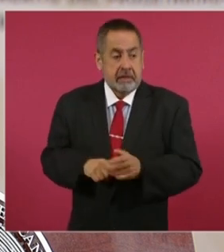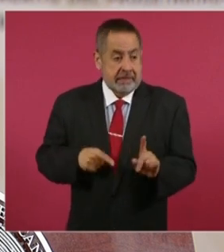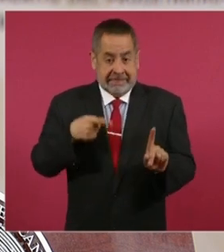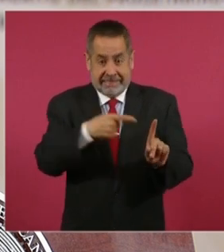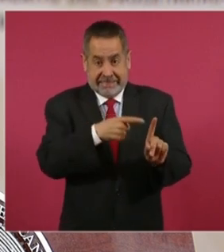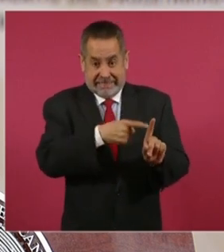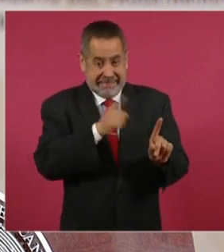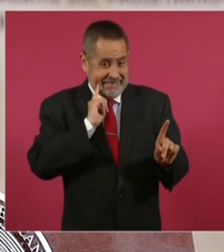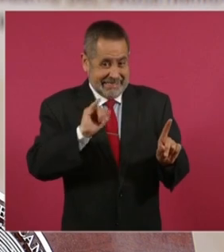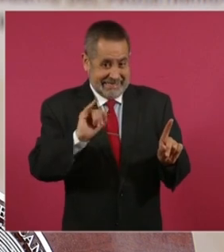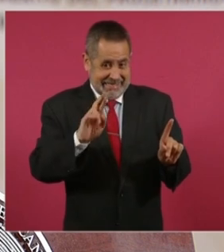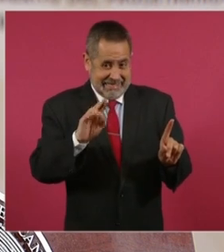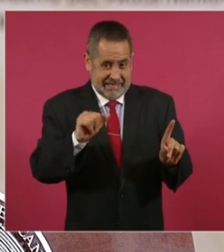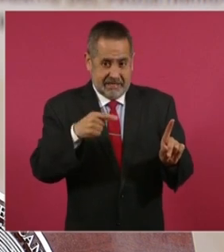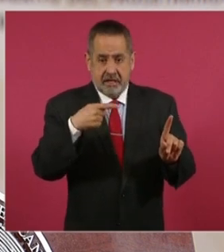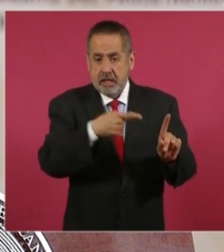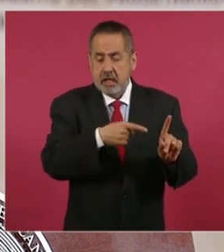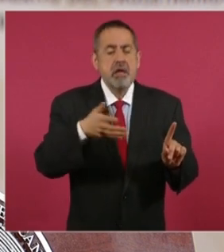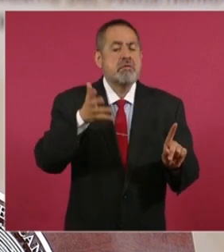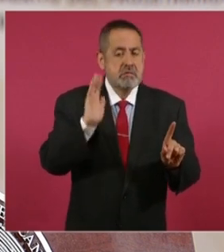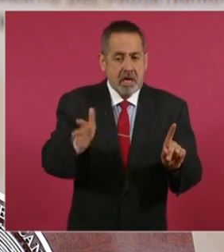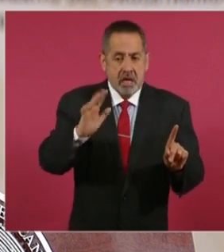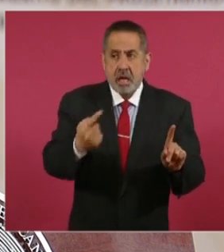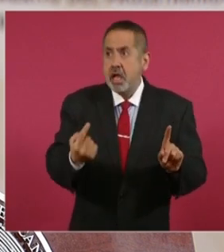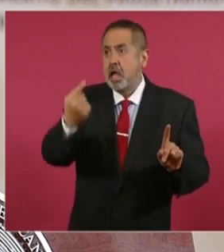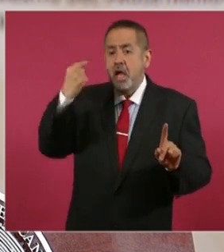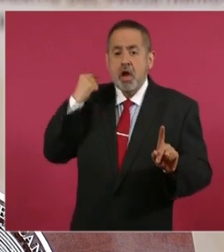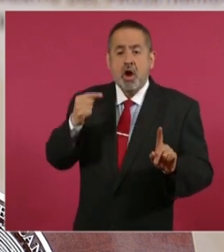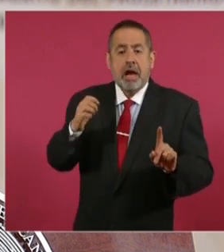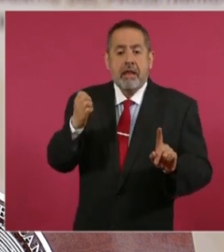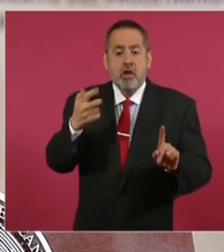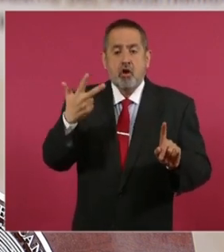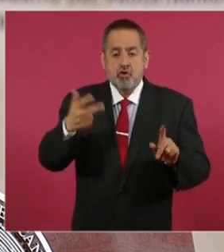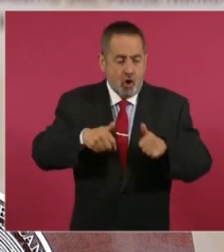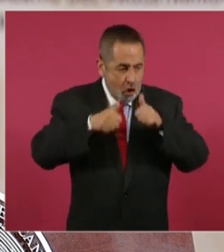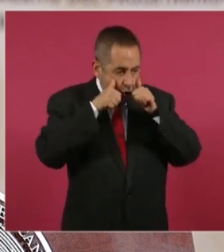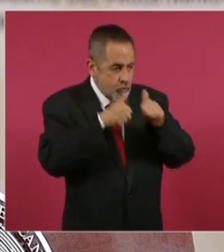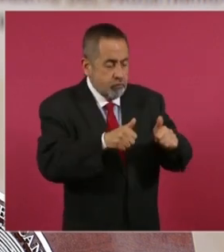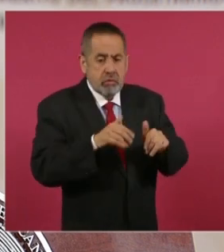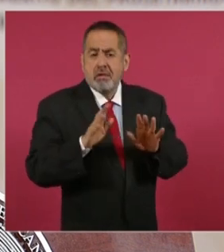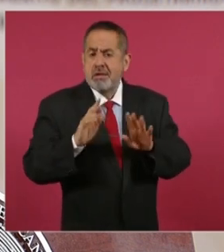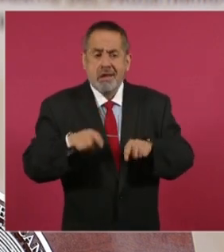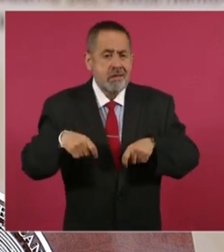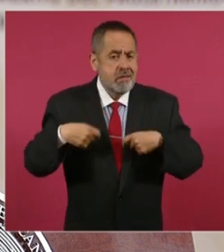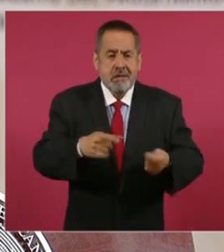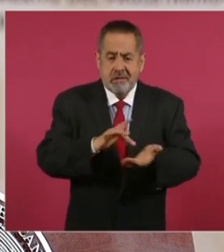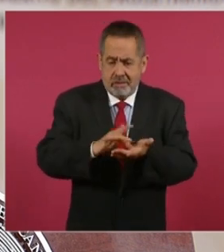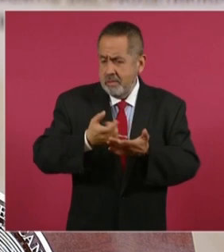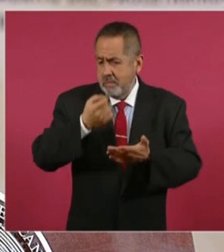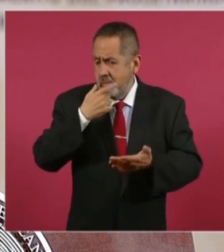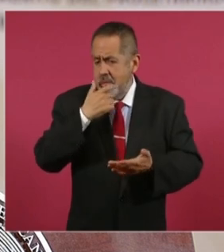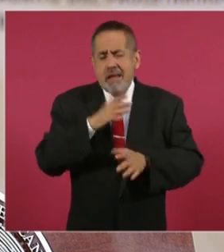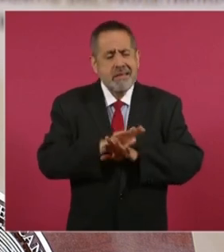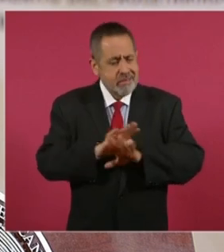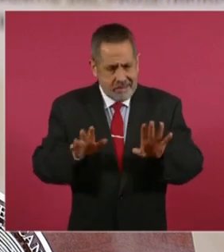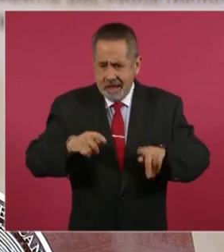referencia la nota del Universal fue atendida el pasado 8 de enero y se le suministró el medicamento para el padecimiento de cáncer de mama